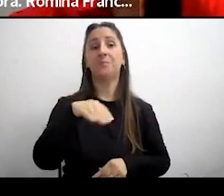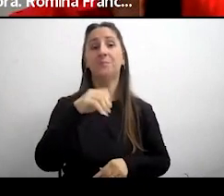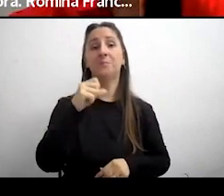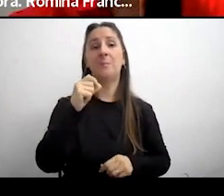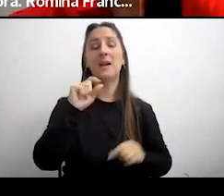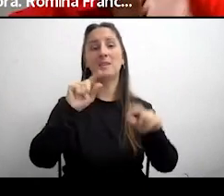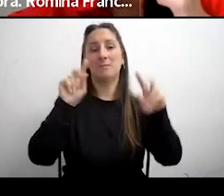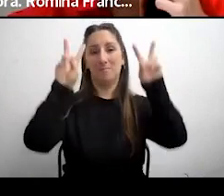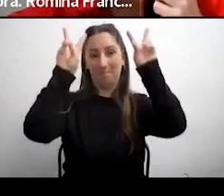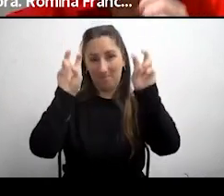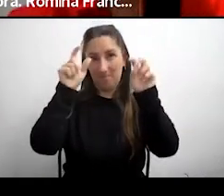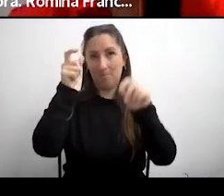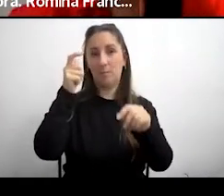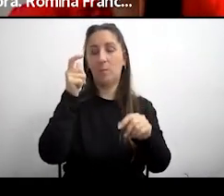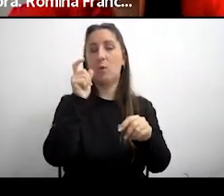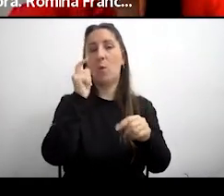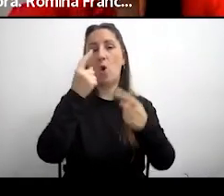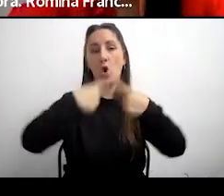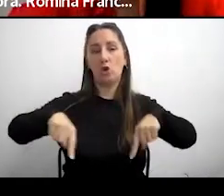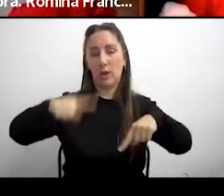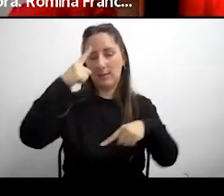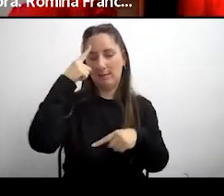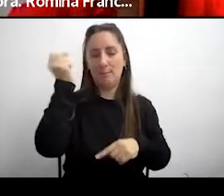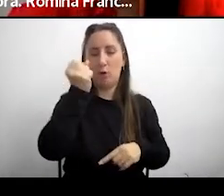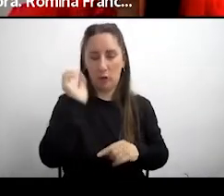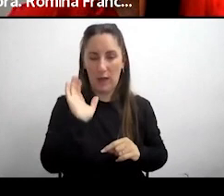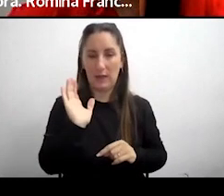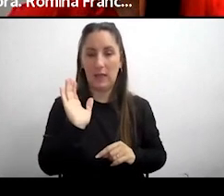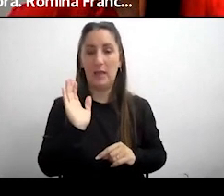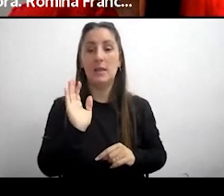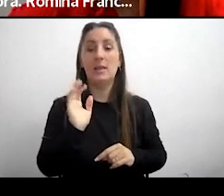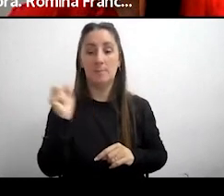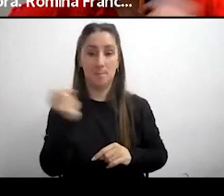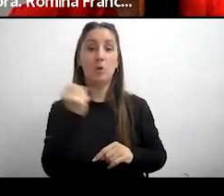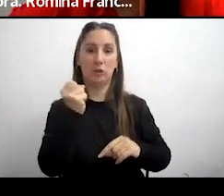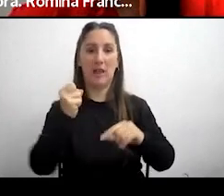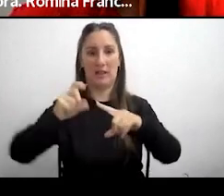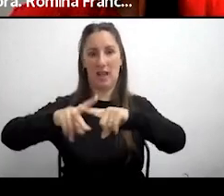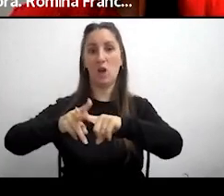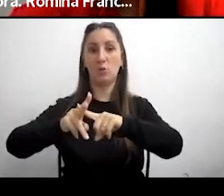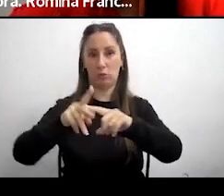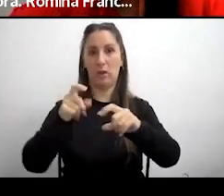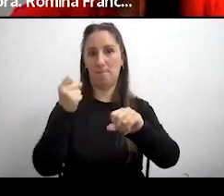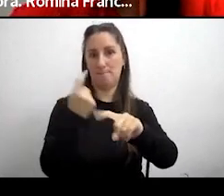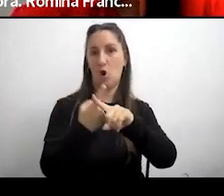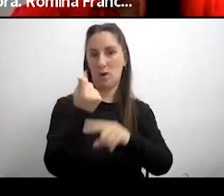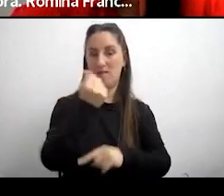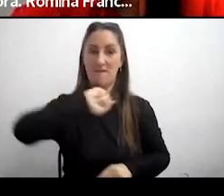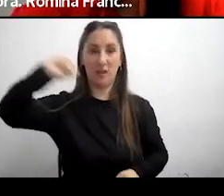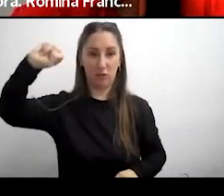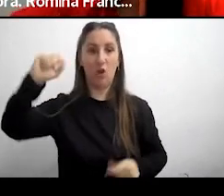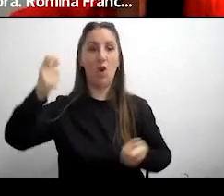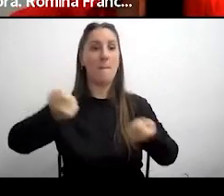que tienen que tener en cuenta y que van a ser gran parte, digamos, de este ajuste por inflación y que es clave porque nos van a generar